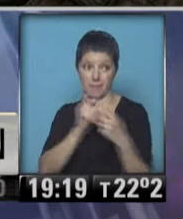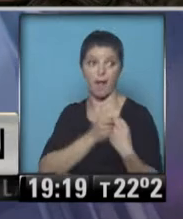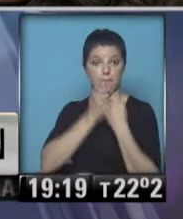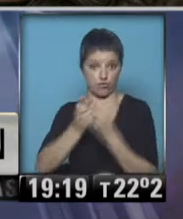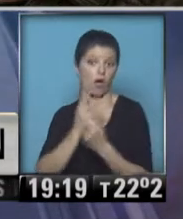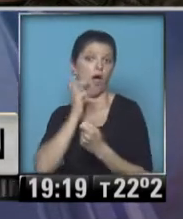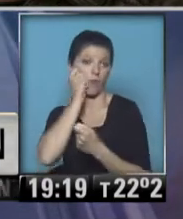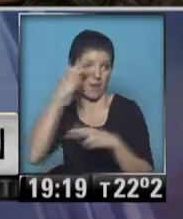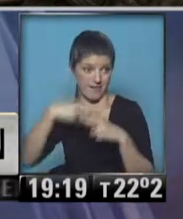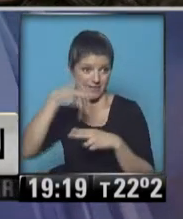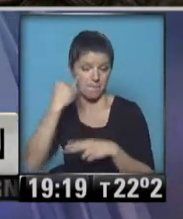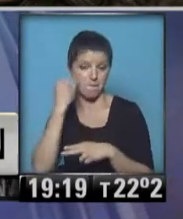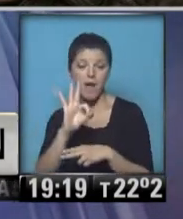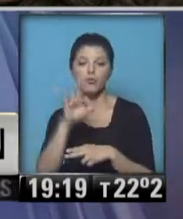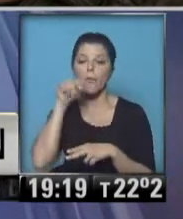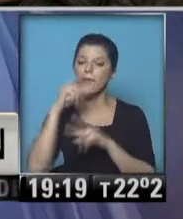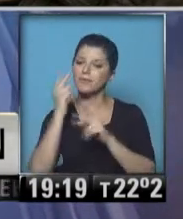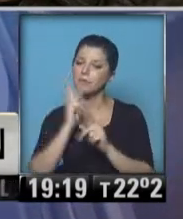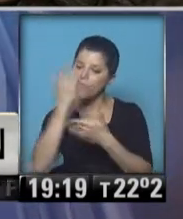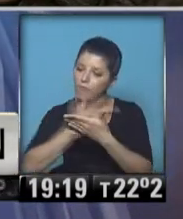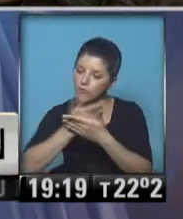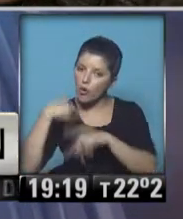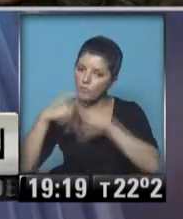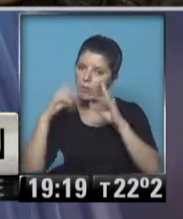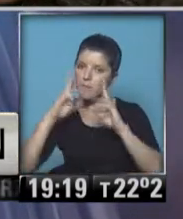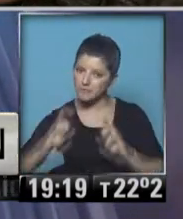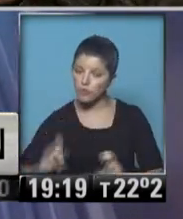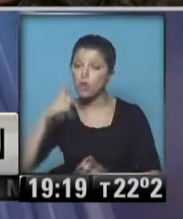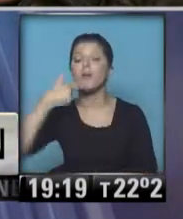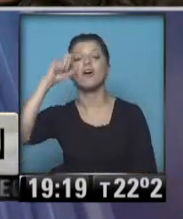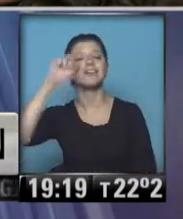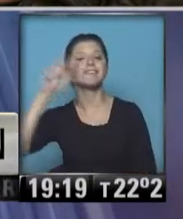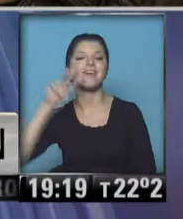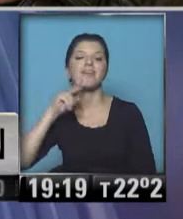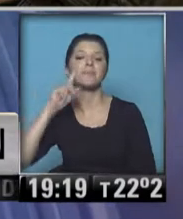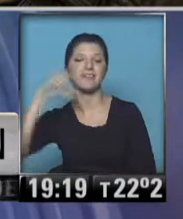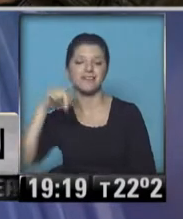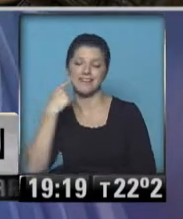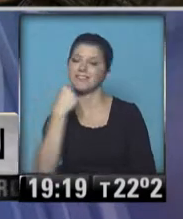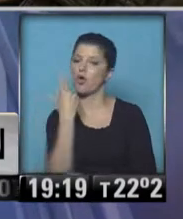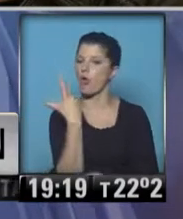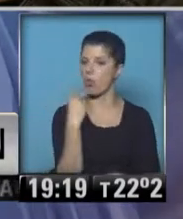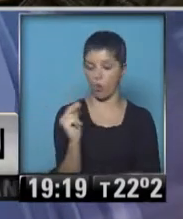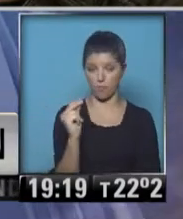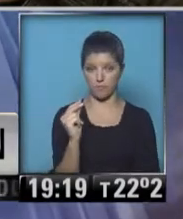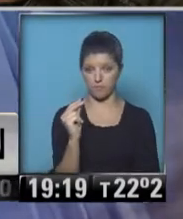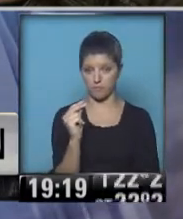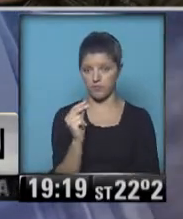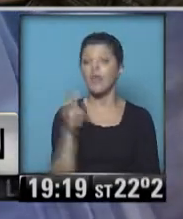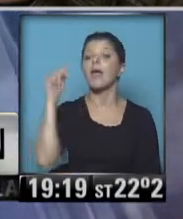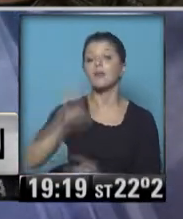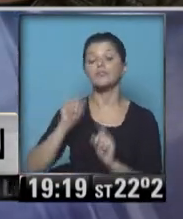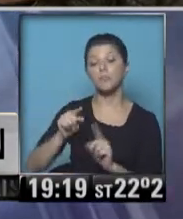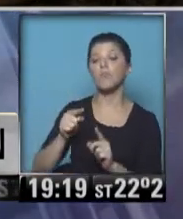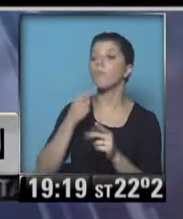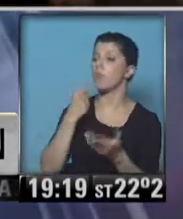Mayo es quedarse con ese expediente, pero la jueza Servini de Cubría lo rechazó. El cuestionamiento que recibió Servini de Cubría